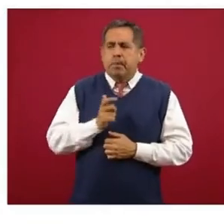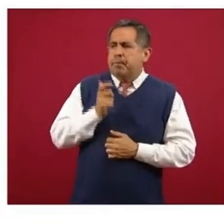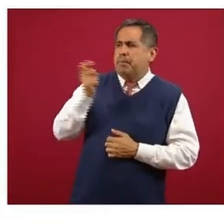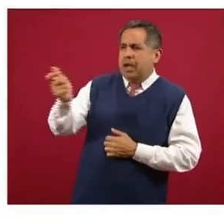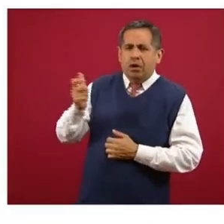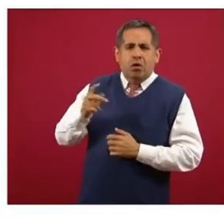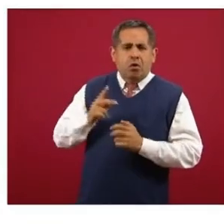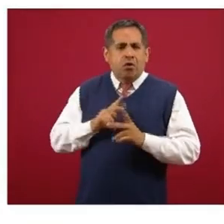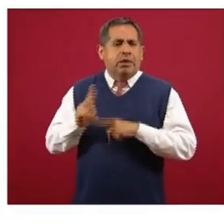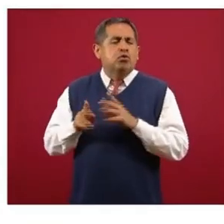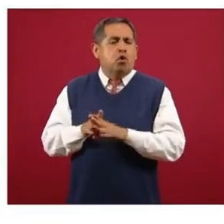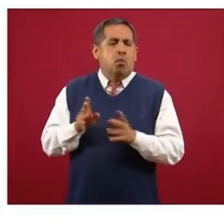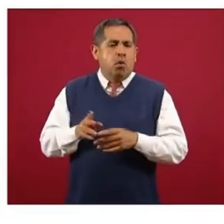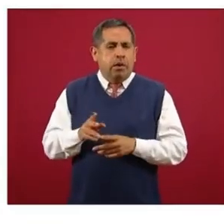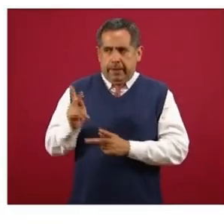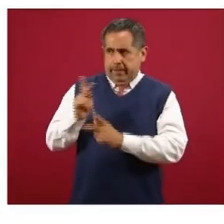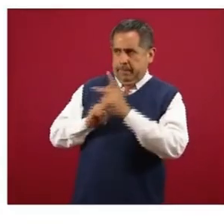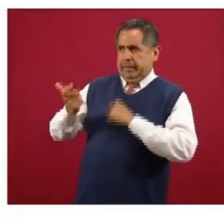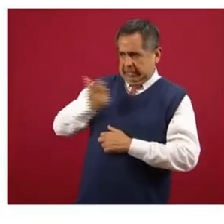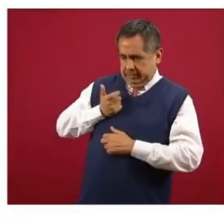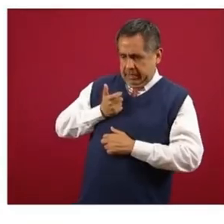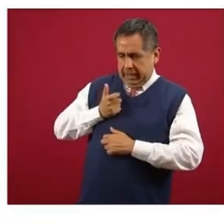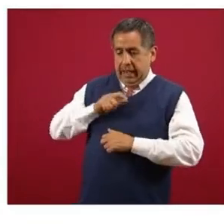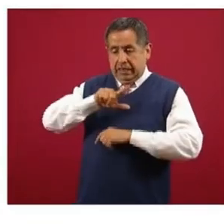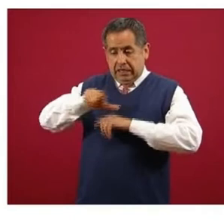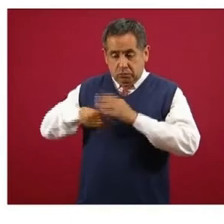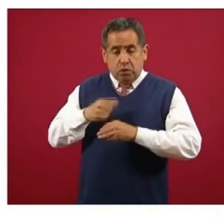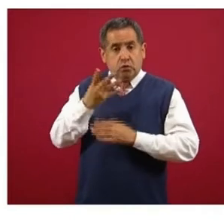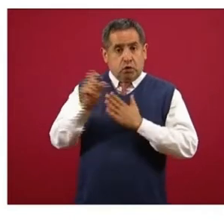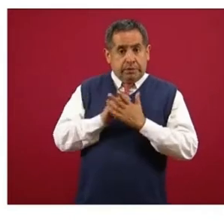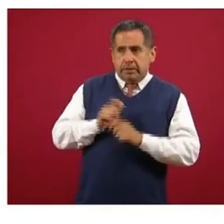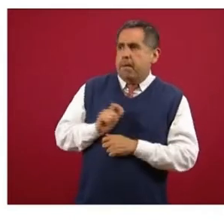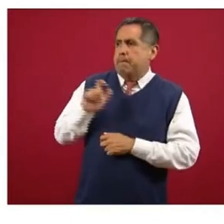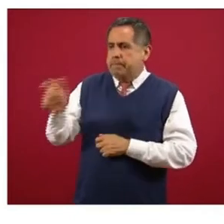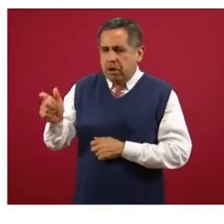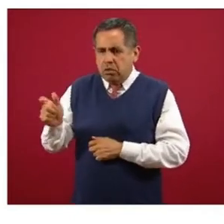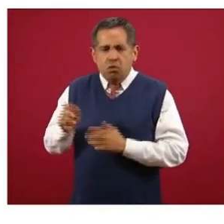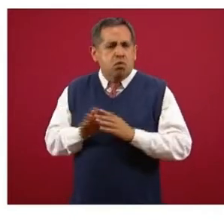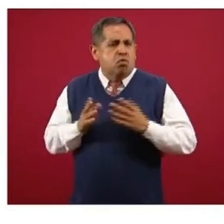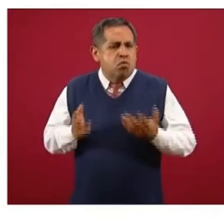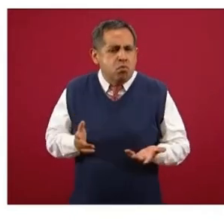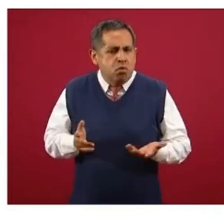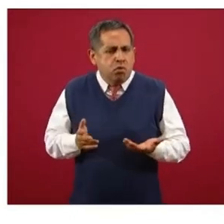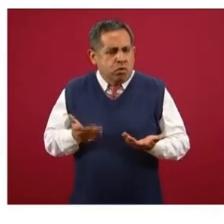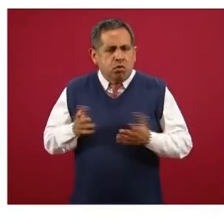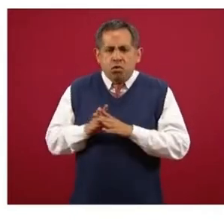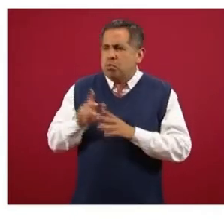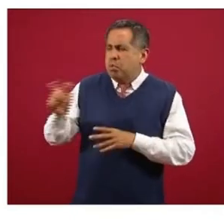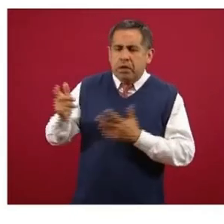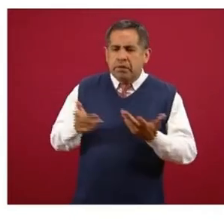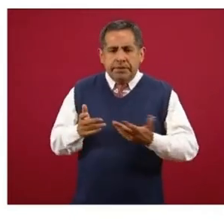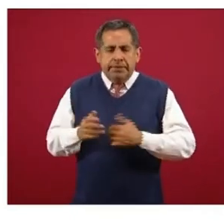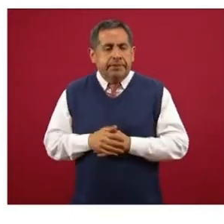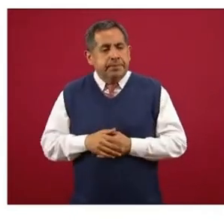Aquí es importante recordar, porque a veces nos han llegado preguntas al portal de la Secretaría de Economía, ¿y cómo pago? Y cuando